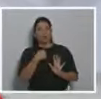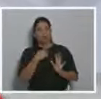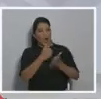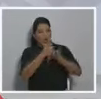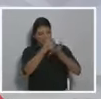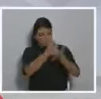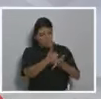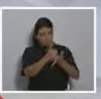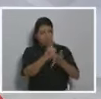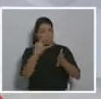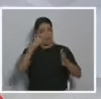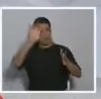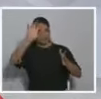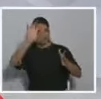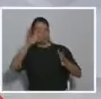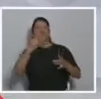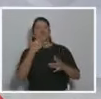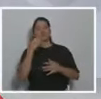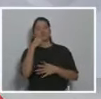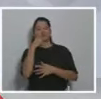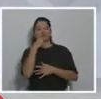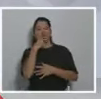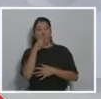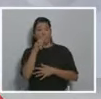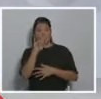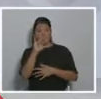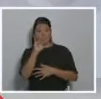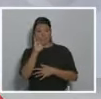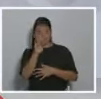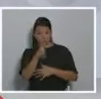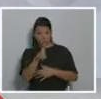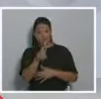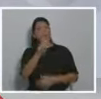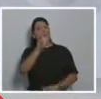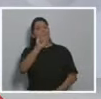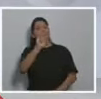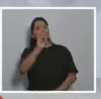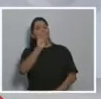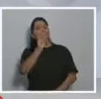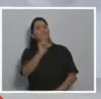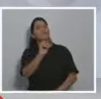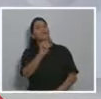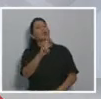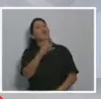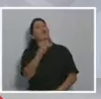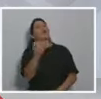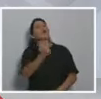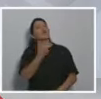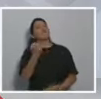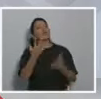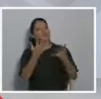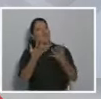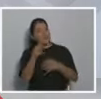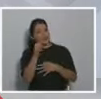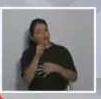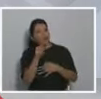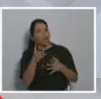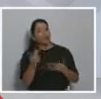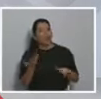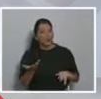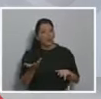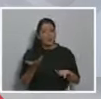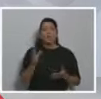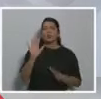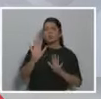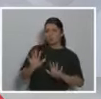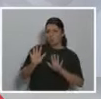usted pueda tomar la marca roja. Tenemos a don Víctor. Don Víctor, ¿con qué fuerza quiere que Meli gire la rueda?